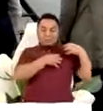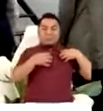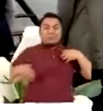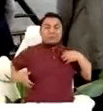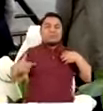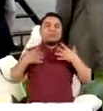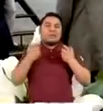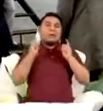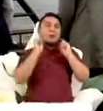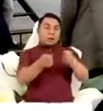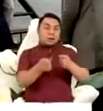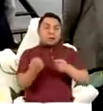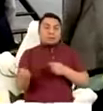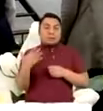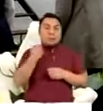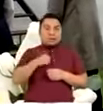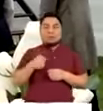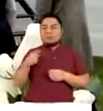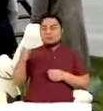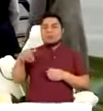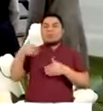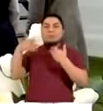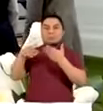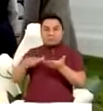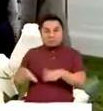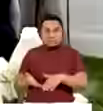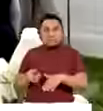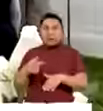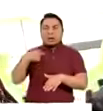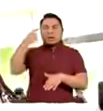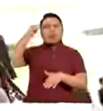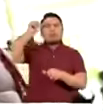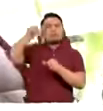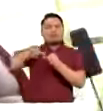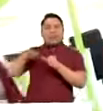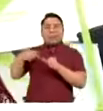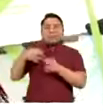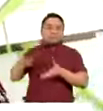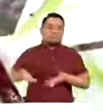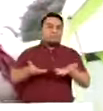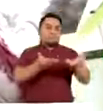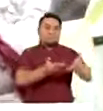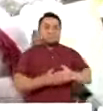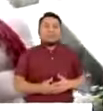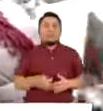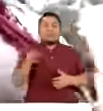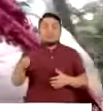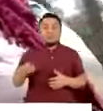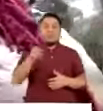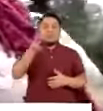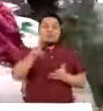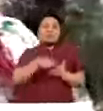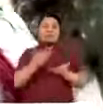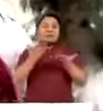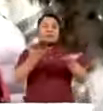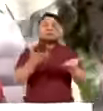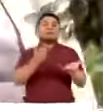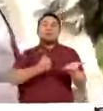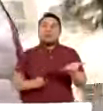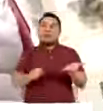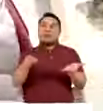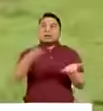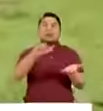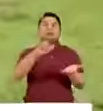después de muerte. Y Dios fue tan generoso con él que le dio este deseo. Lita Páez le dio dos veces la vida a su